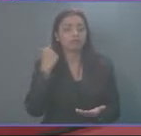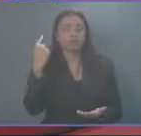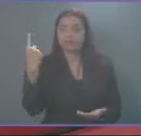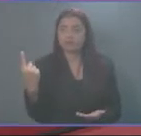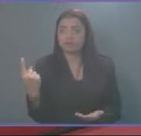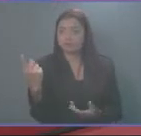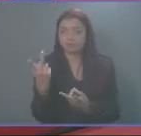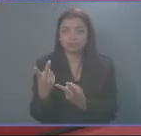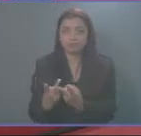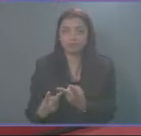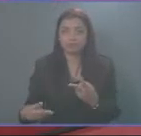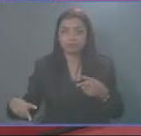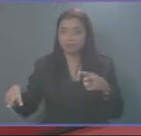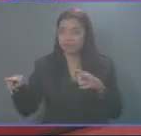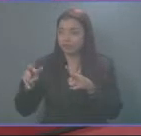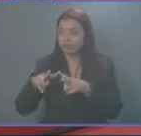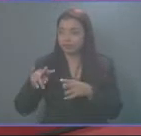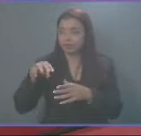hombre de valores